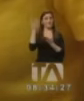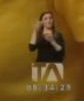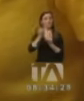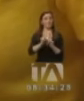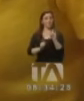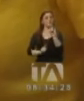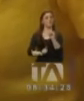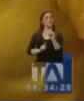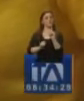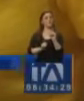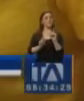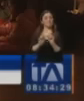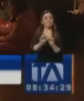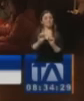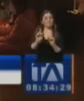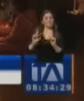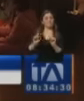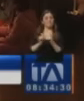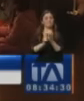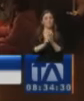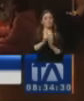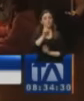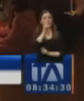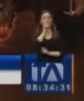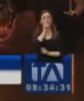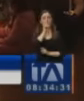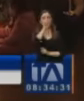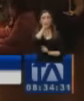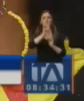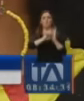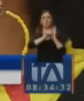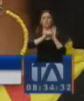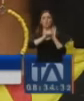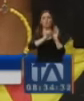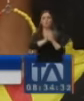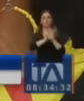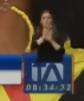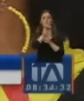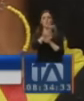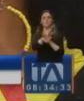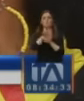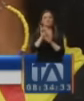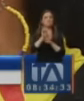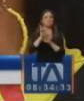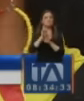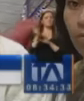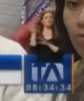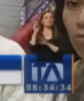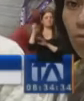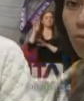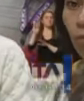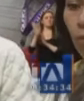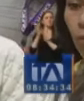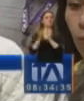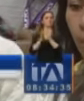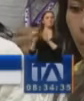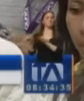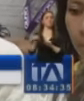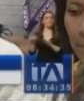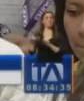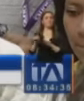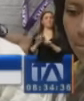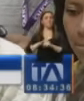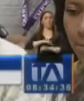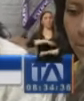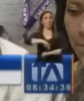velas sobre la tierra y un minuto de silencio por las víctimas del terremoto del 16 de abril. Han sido horas